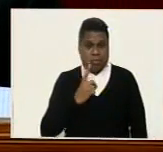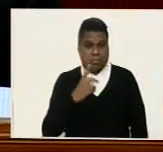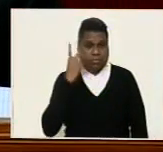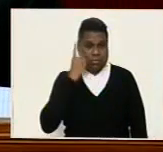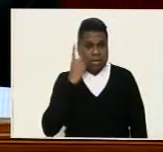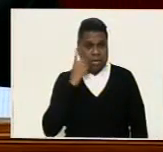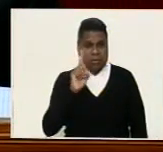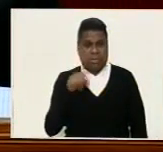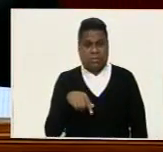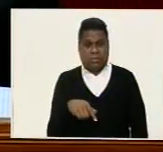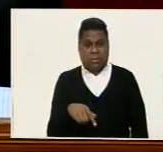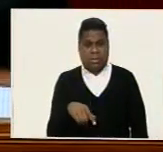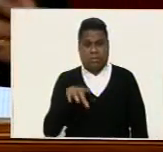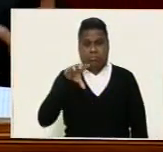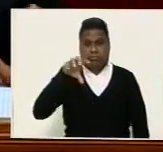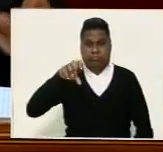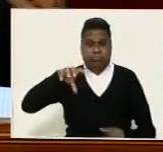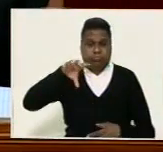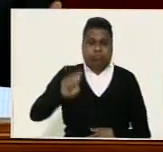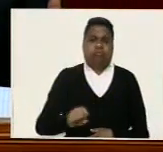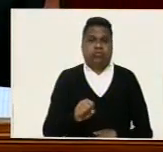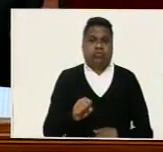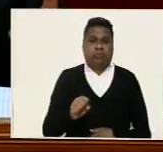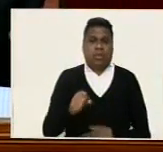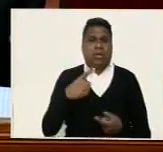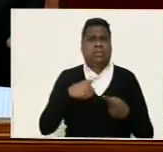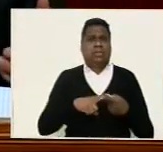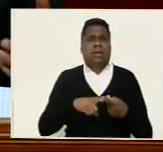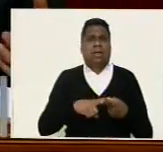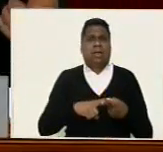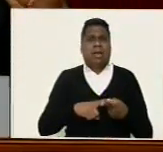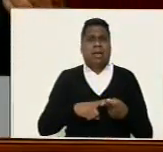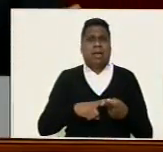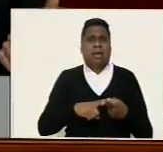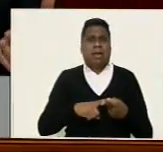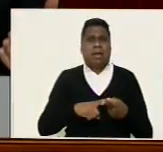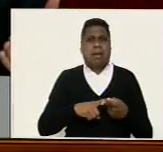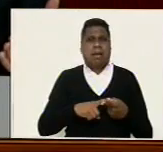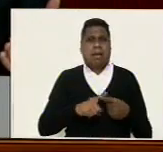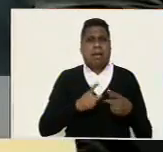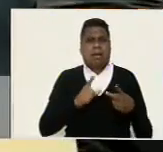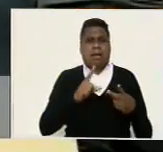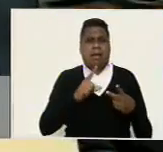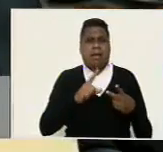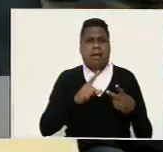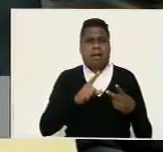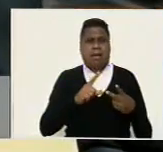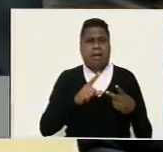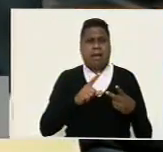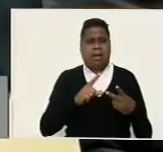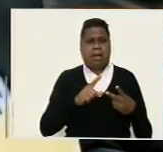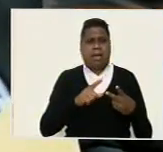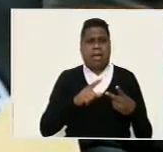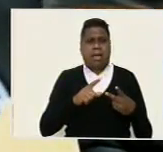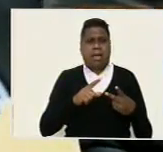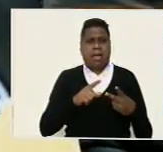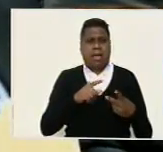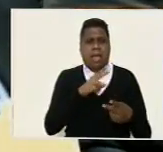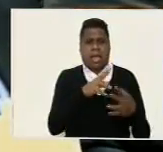A Darío le quitaron las cuentas que tiene en Canadá, en Estados Unidos. ¿Dónde más, Darío? En Panamá. ¿Y la Unión Europea no te metió?